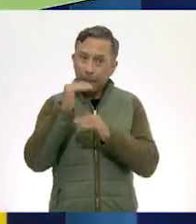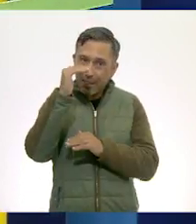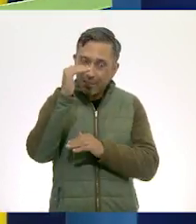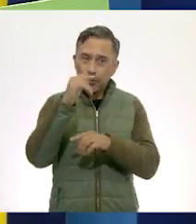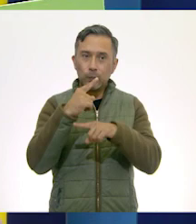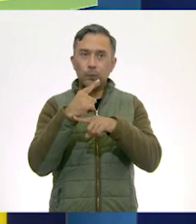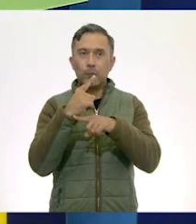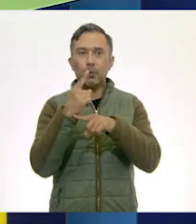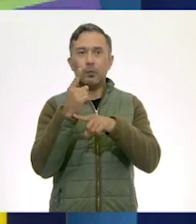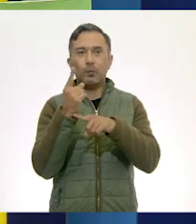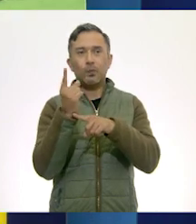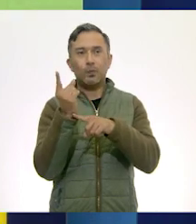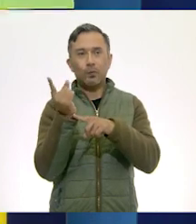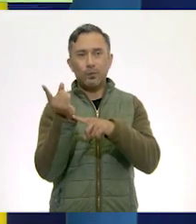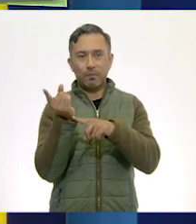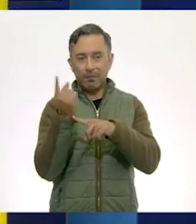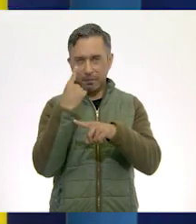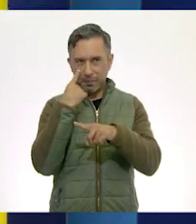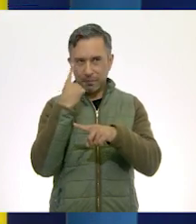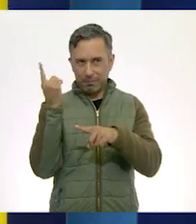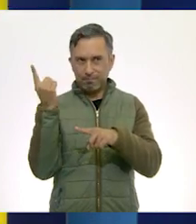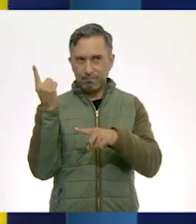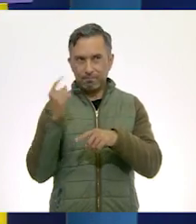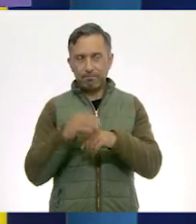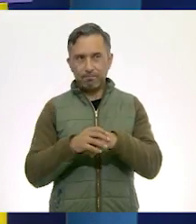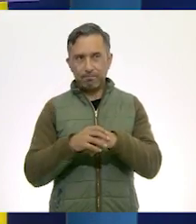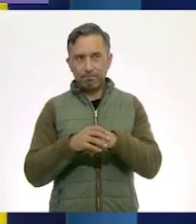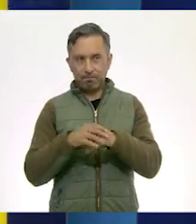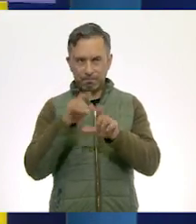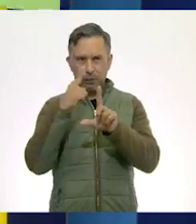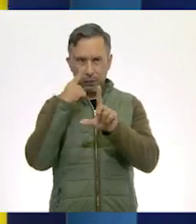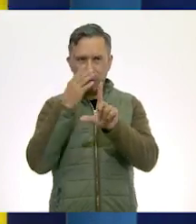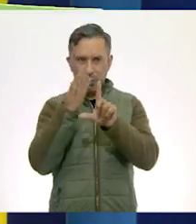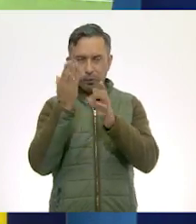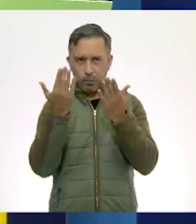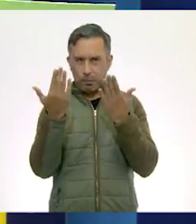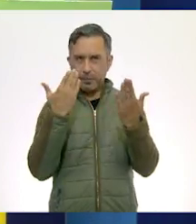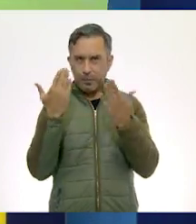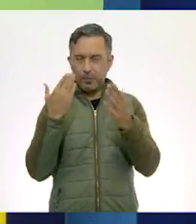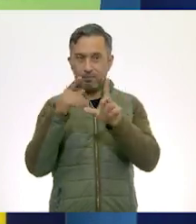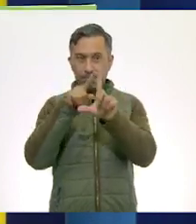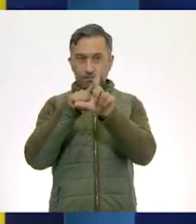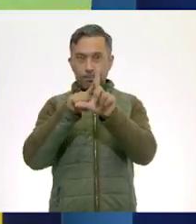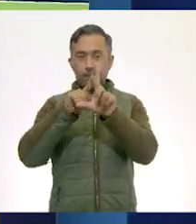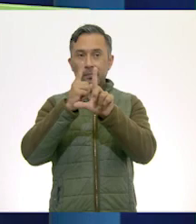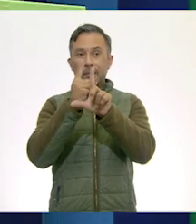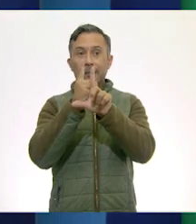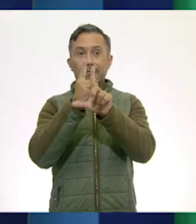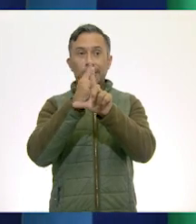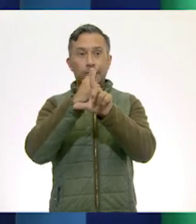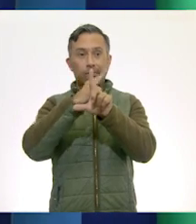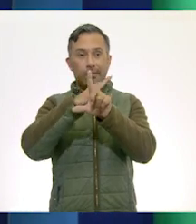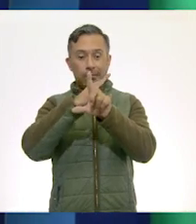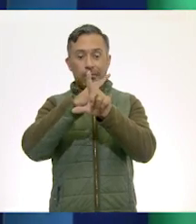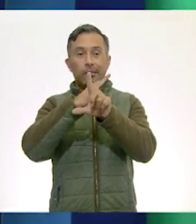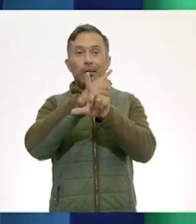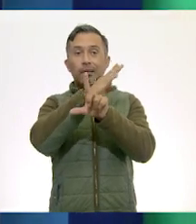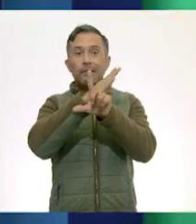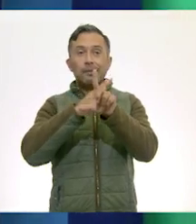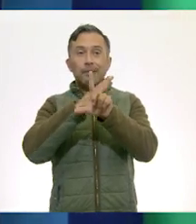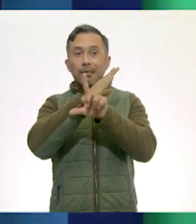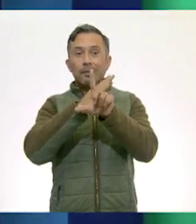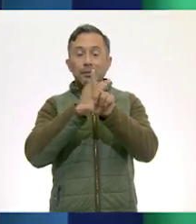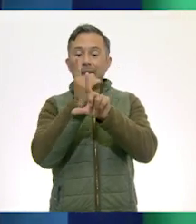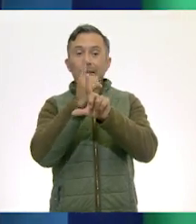90 grados. Mire, vamos a tomar este como referencia. Y este se llama, ¿cómo se llamaría este